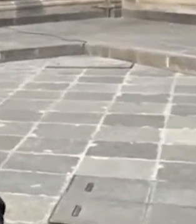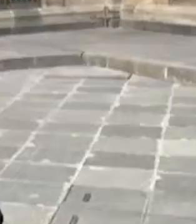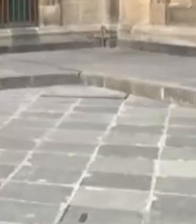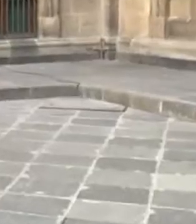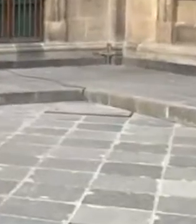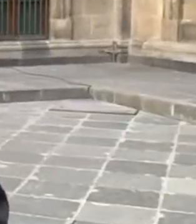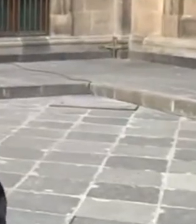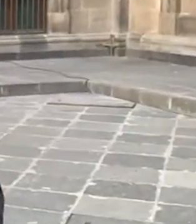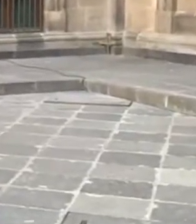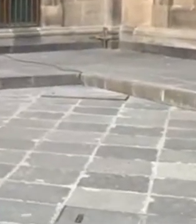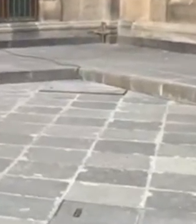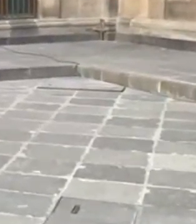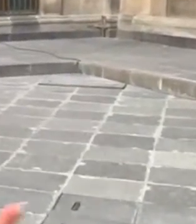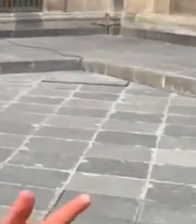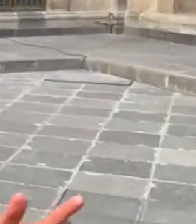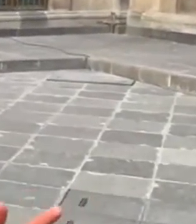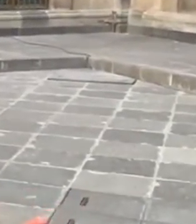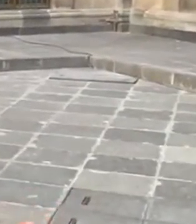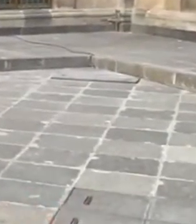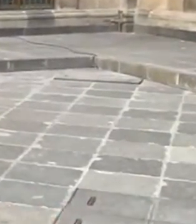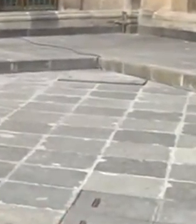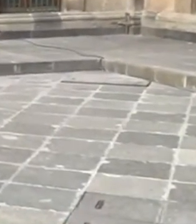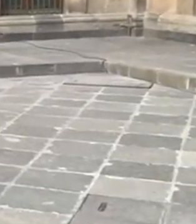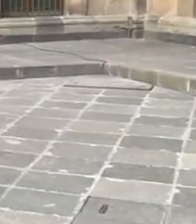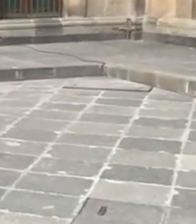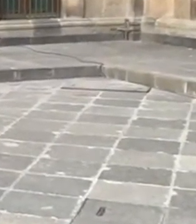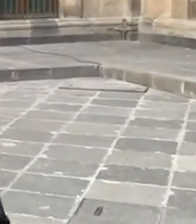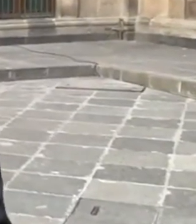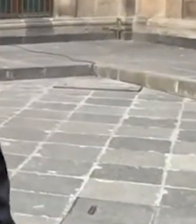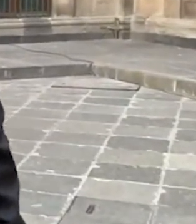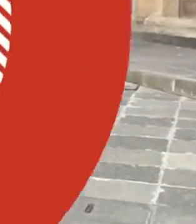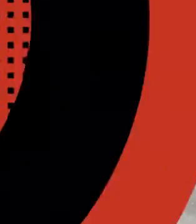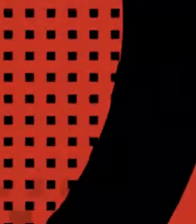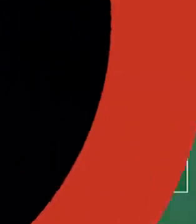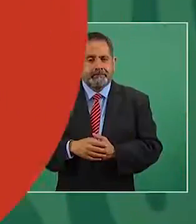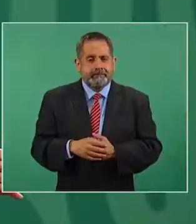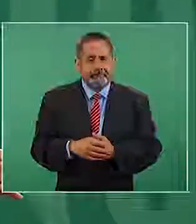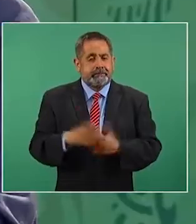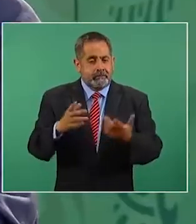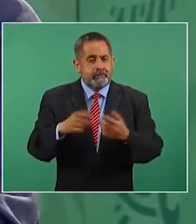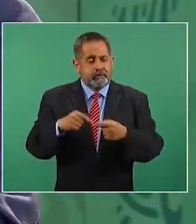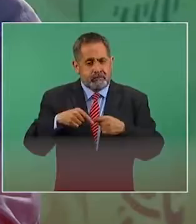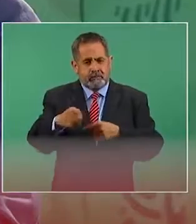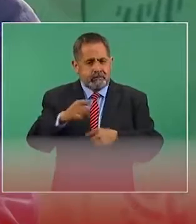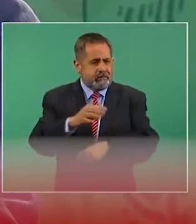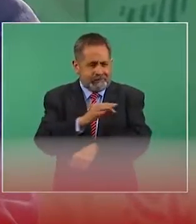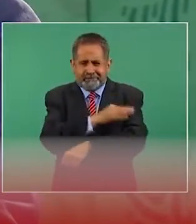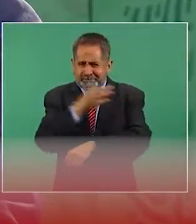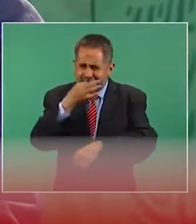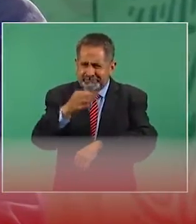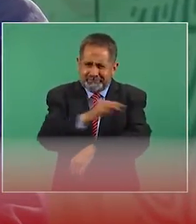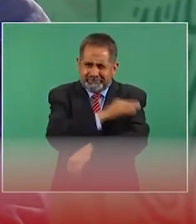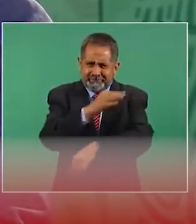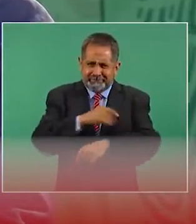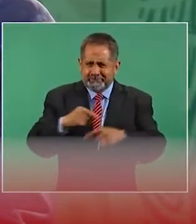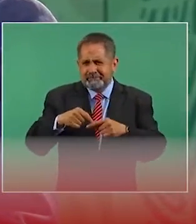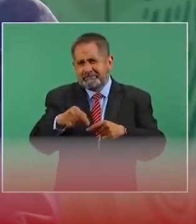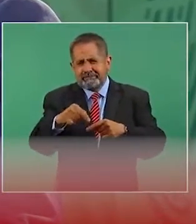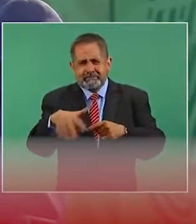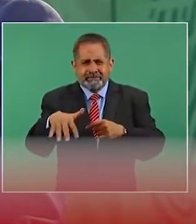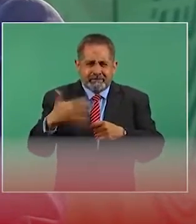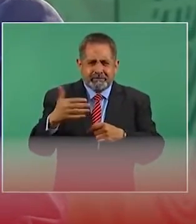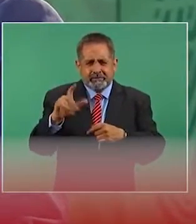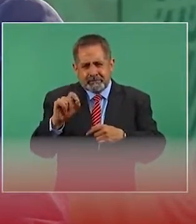más. Al respecto, veamos como lo dijo el presidente de la República, el cual también detalló lo siguiente. Voy a vacunar dentro de unos 15,